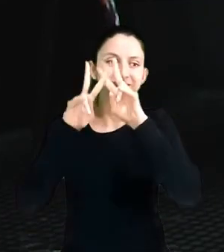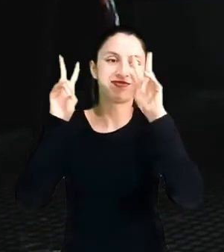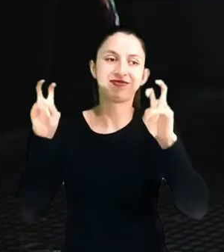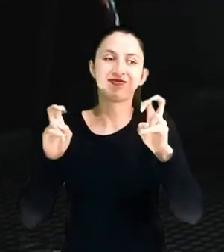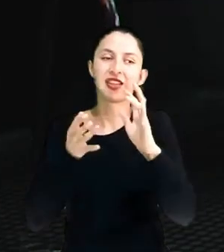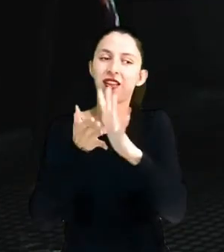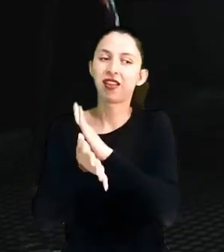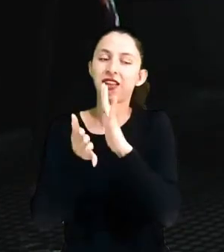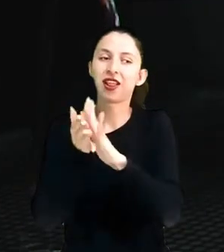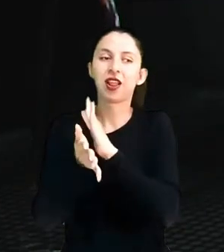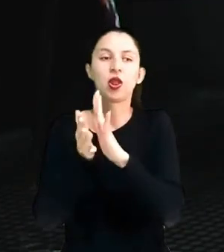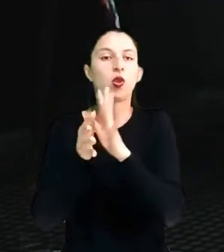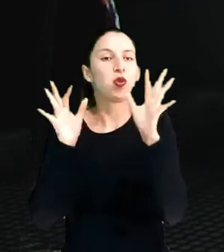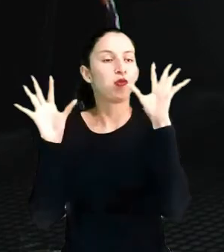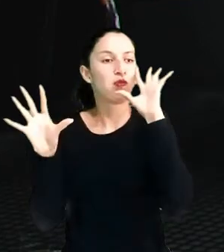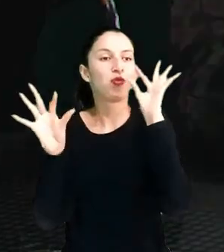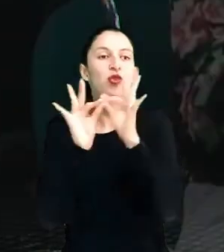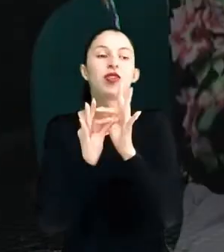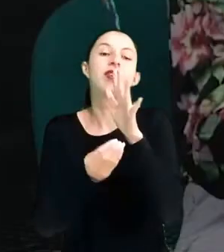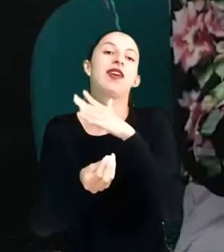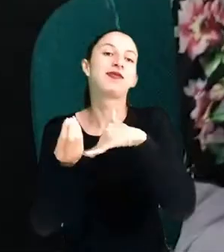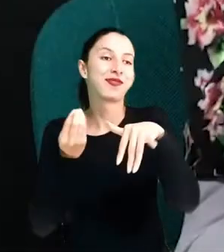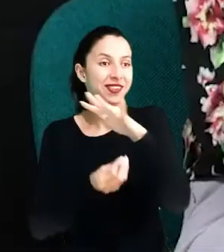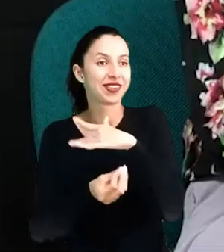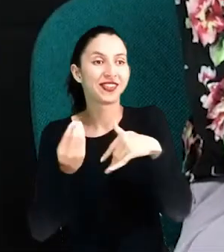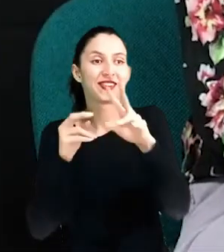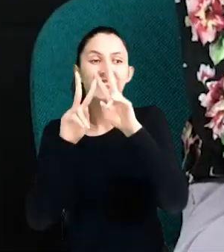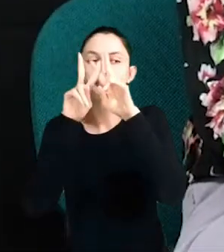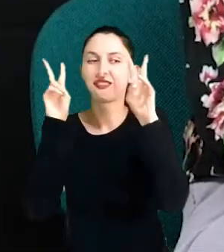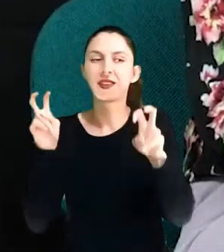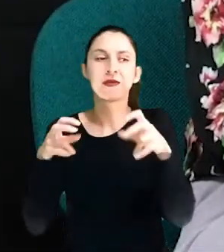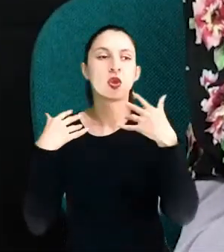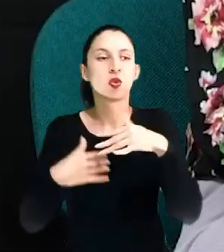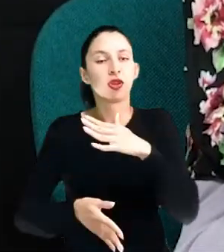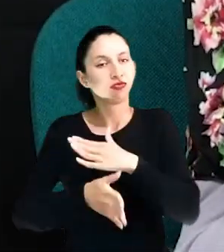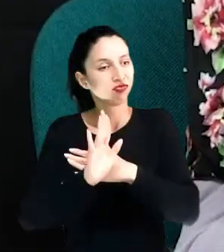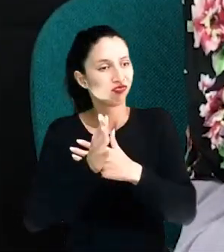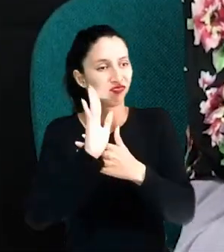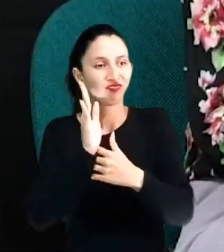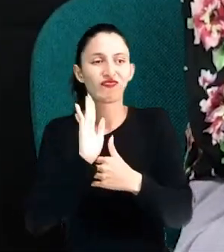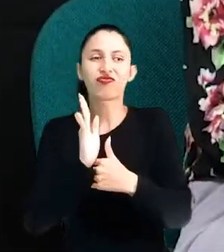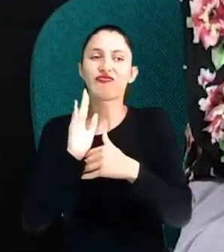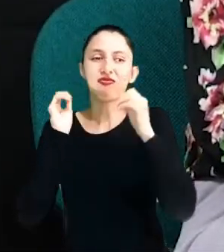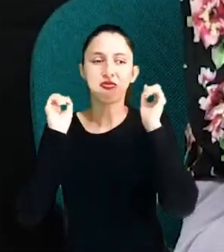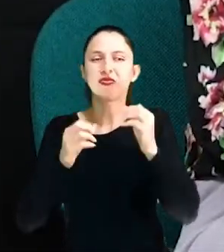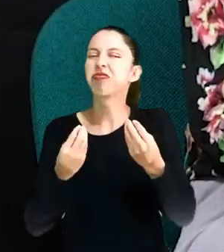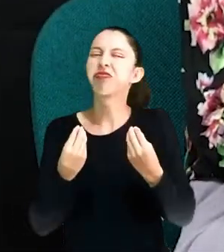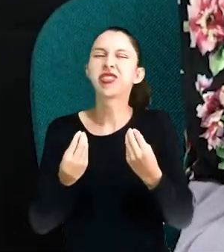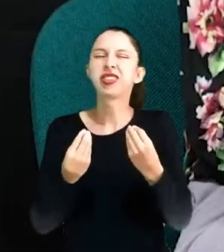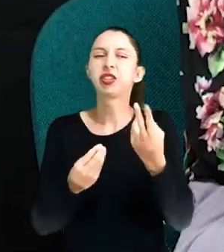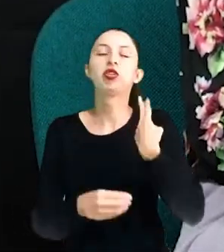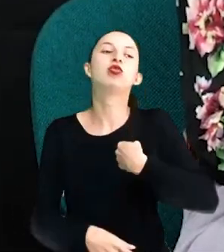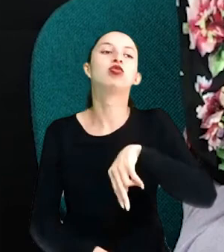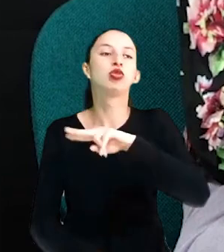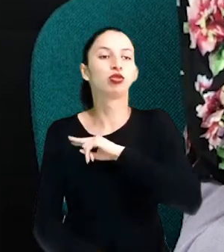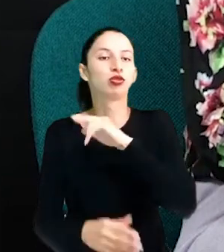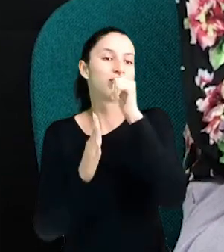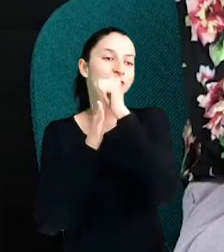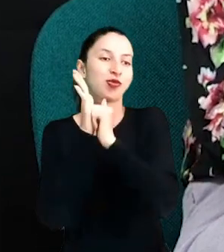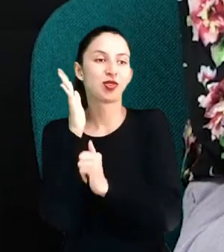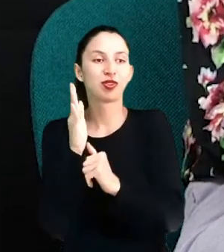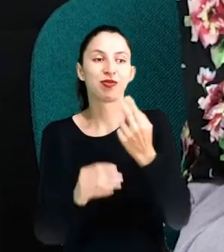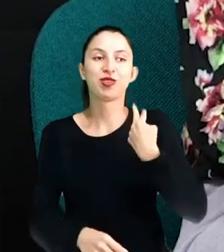hablar justamente de ese enfoque ambiental. De estos temas continuamente seguiremos hablando a lo largo de